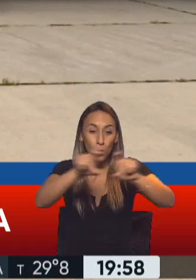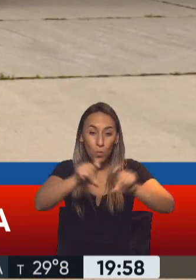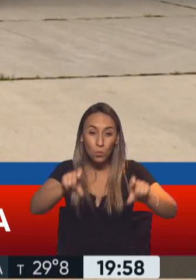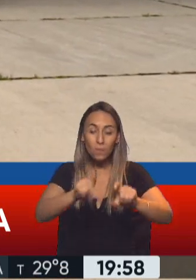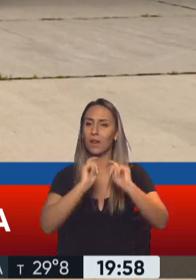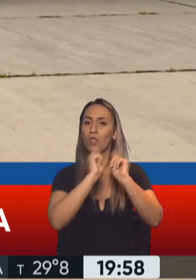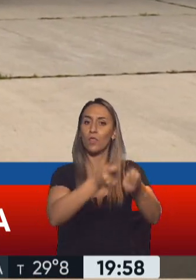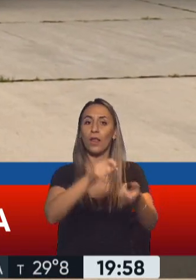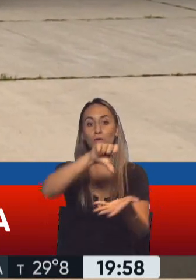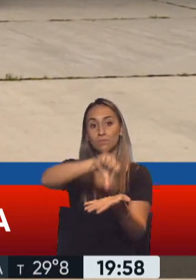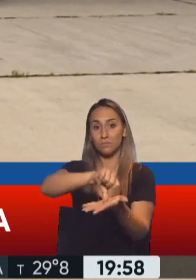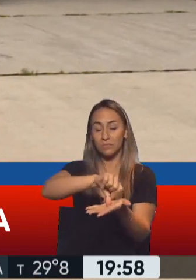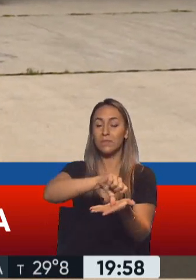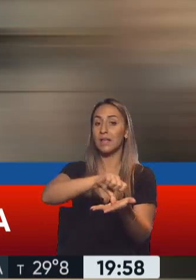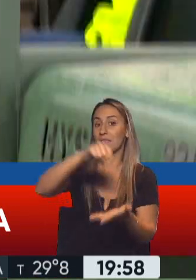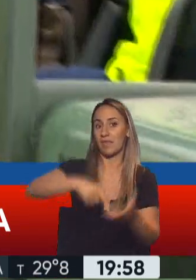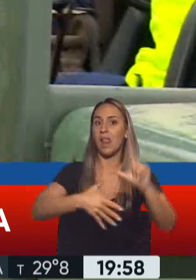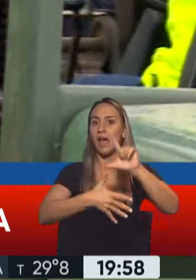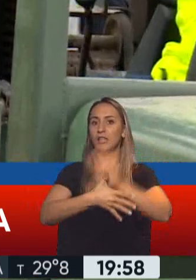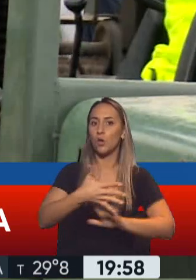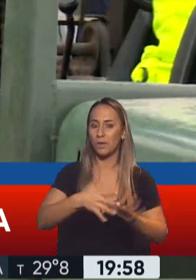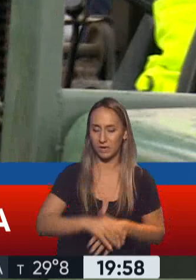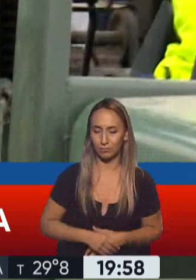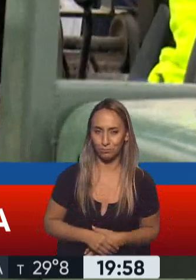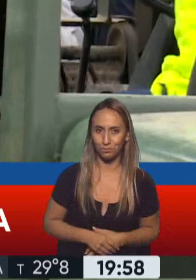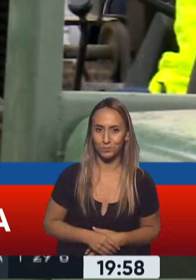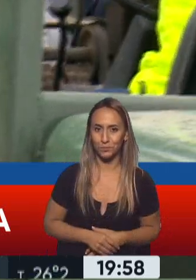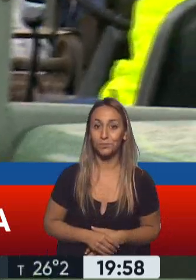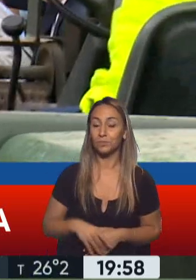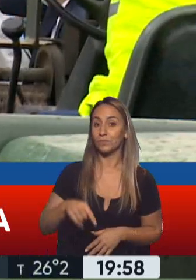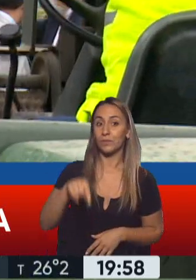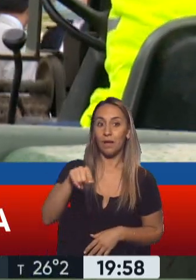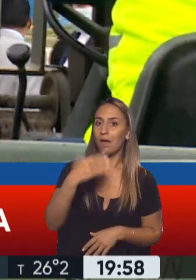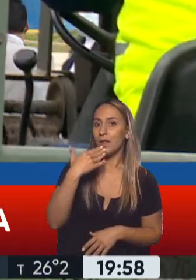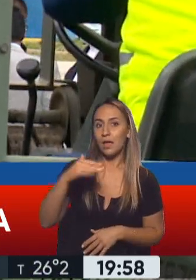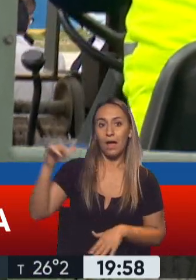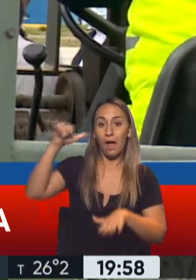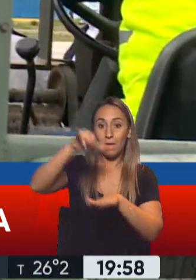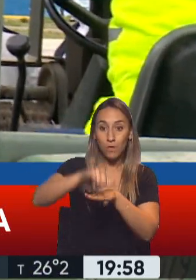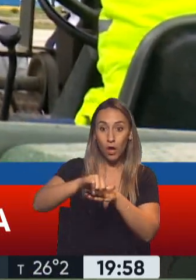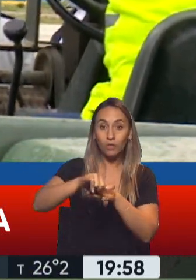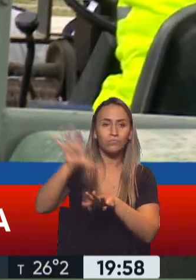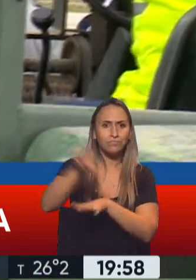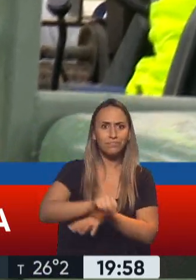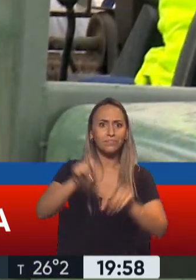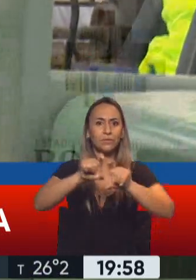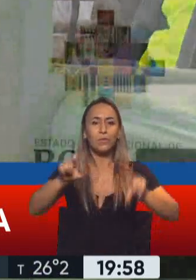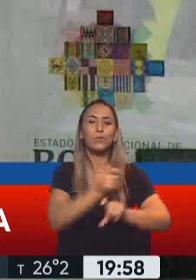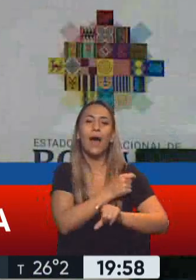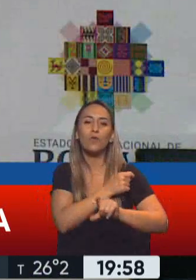estado latinoamericano como es Bolivia. Este Hércules con vacunas es una reivindicación de lo que